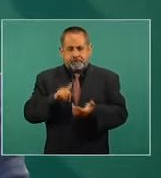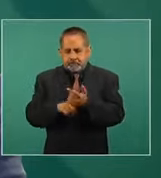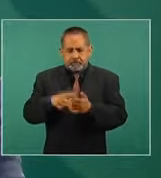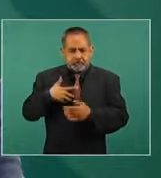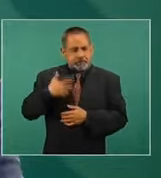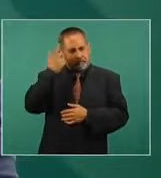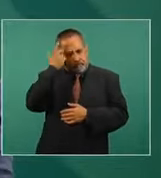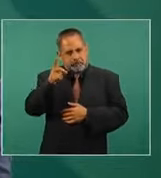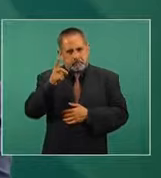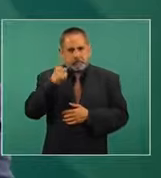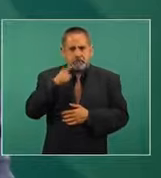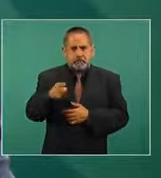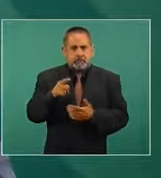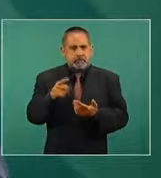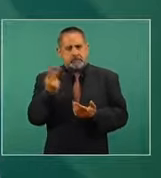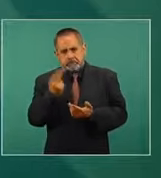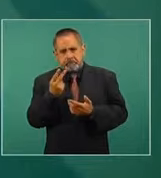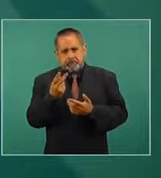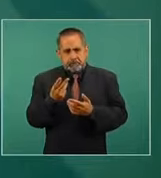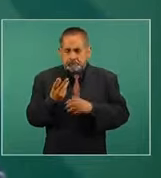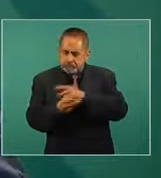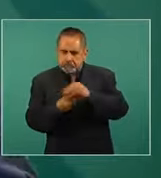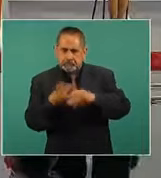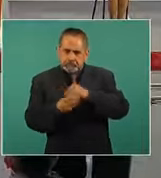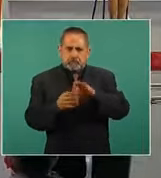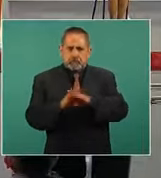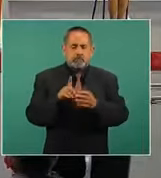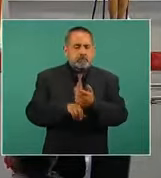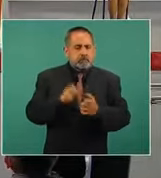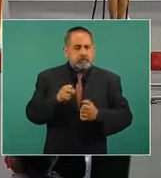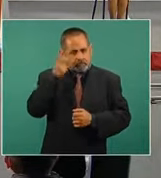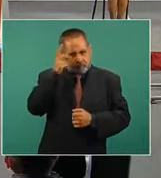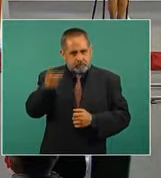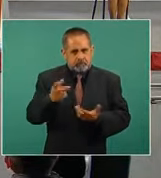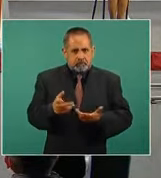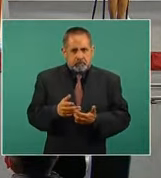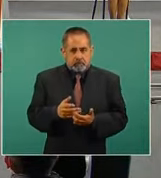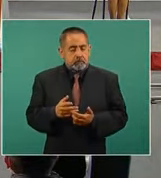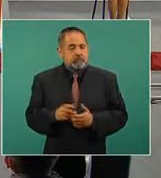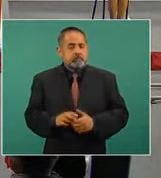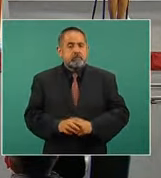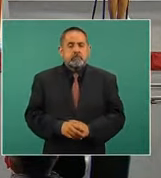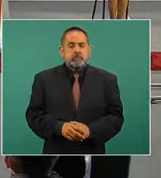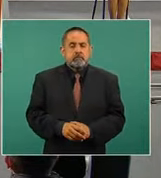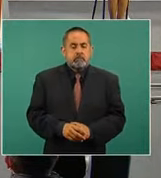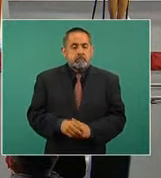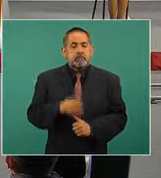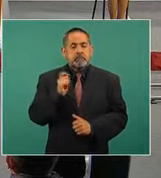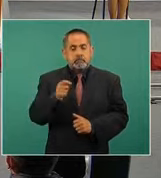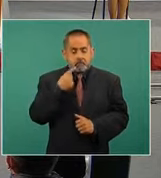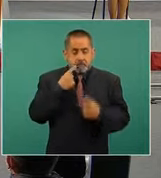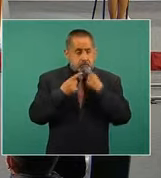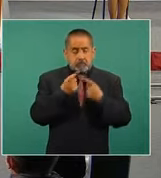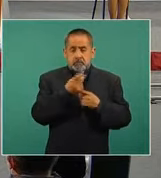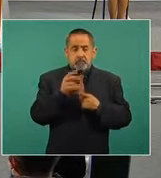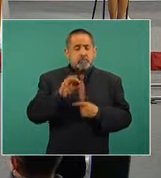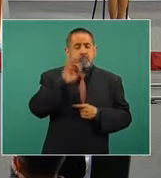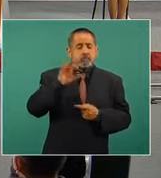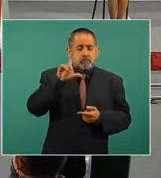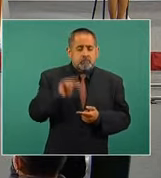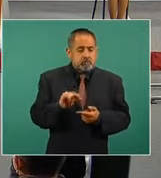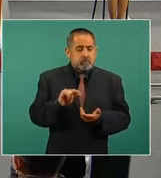comprar, y para la propiedad necesita poder reestructurar esos créditos cuando tenga problemas de pago. Y se han hecho descuentos totales por